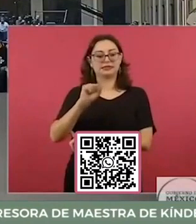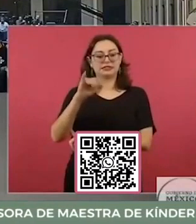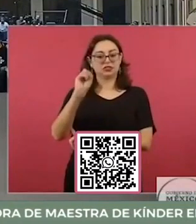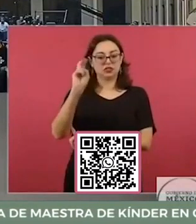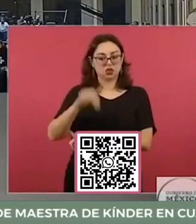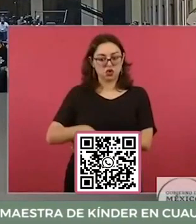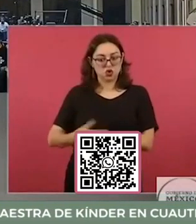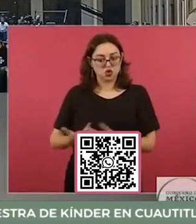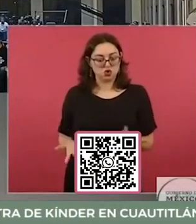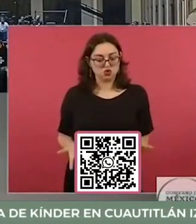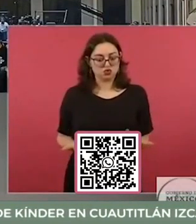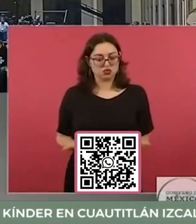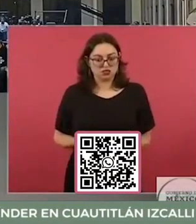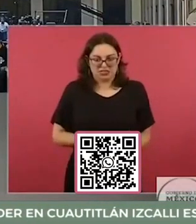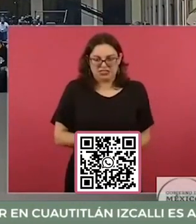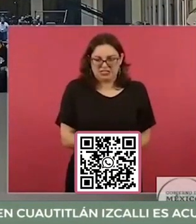es